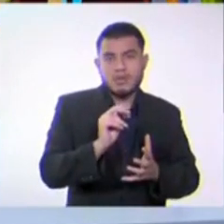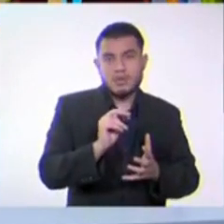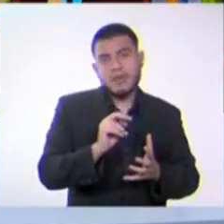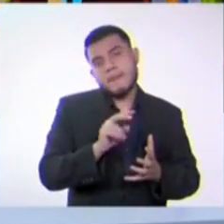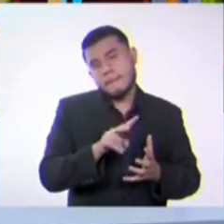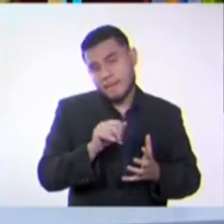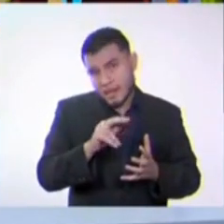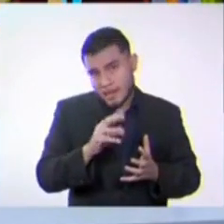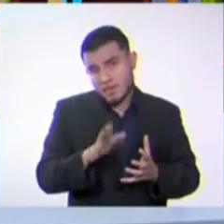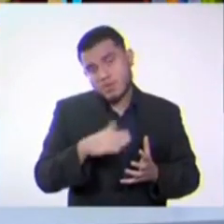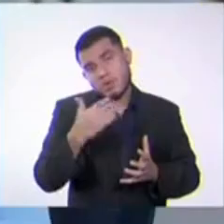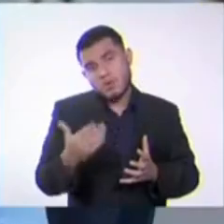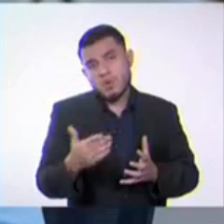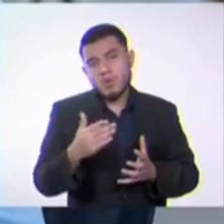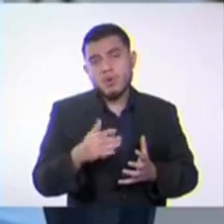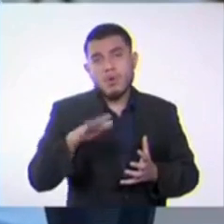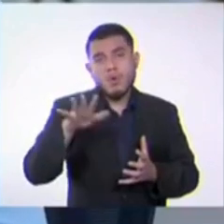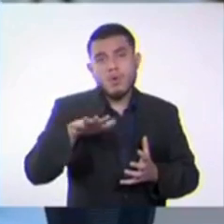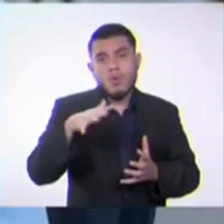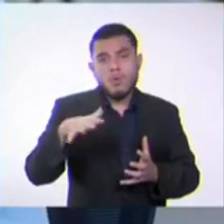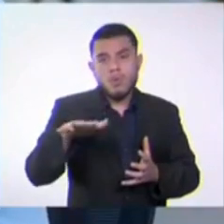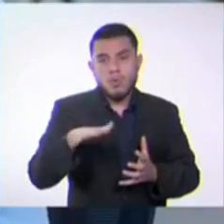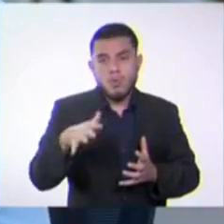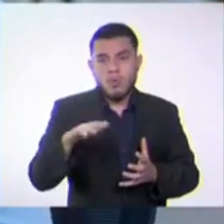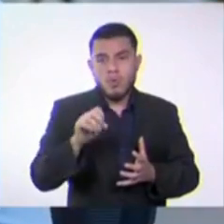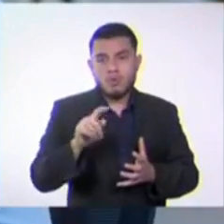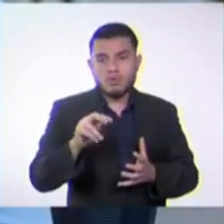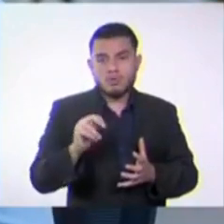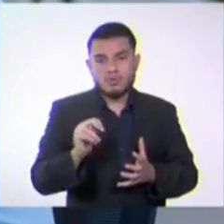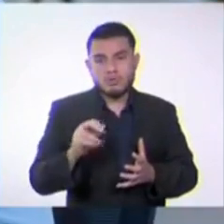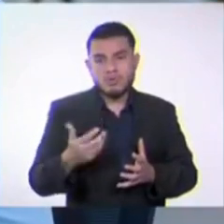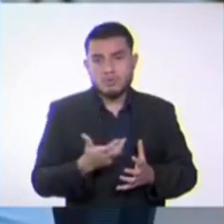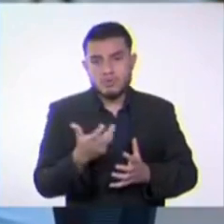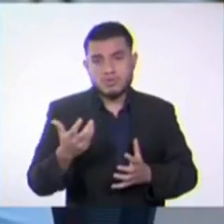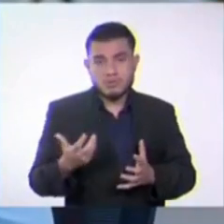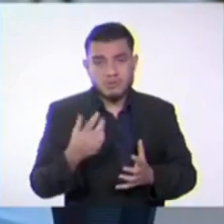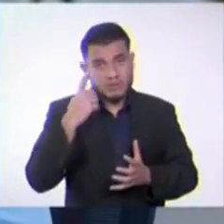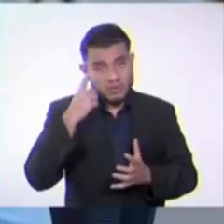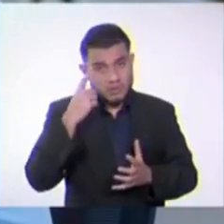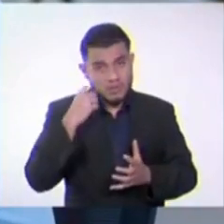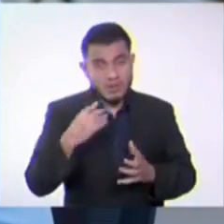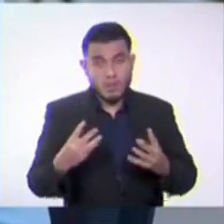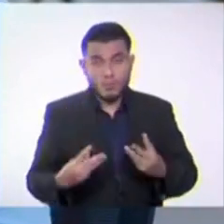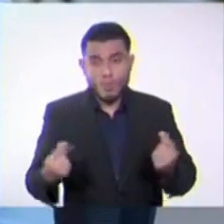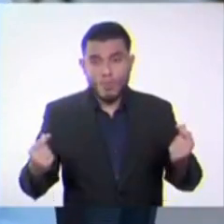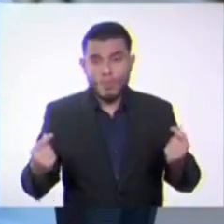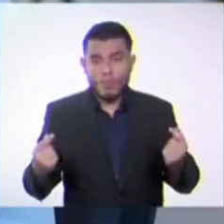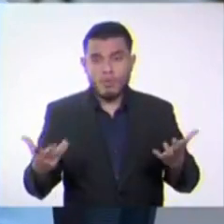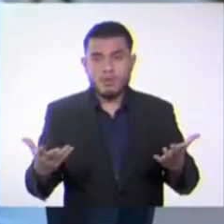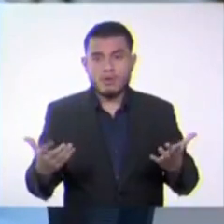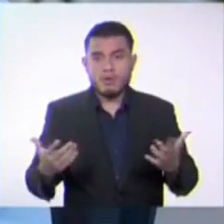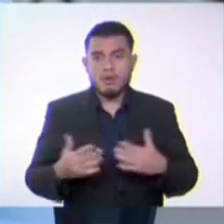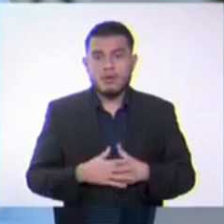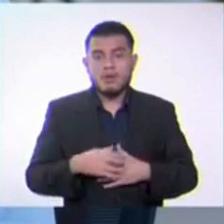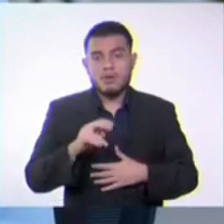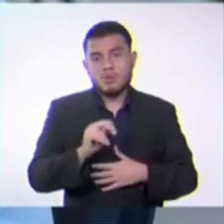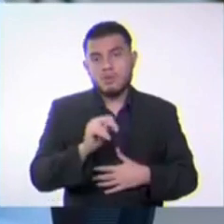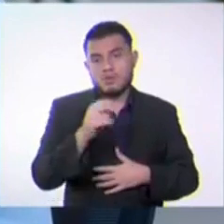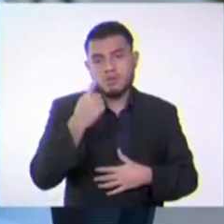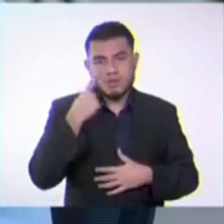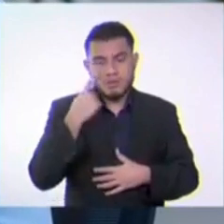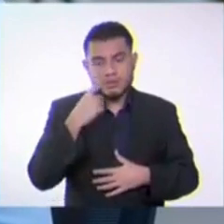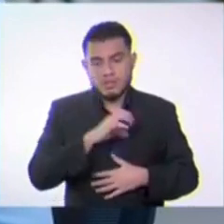nos encontramos en otoño. Y cuando nos encontramos en la época seca, en el hemisferio norte, que es donde se